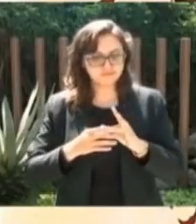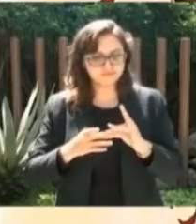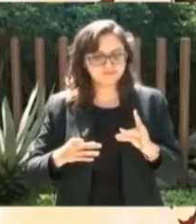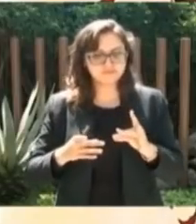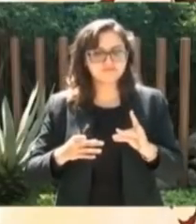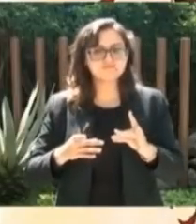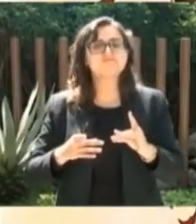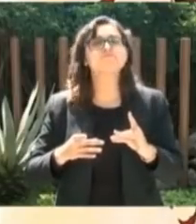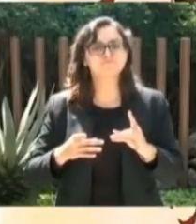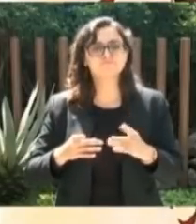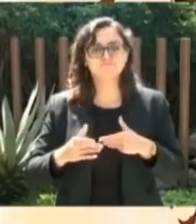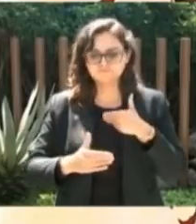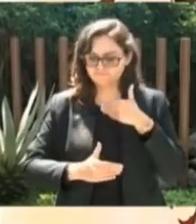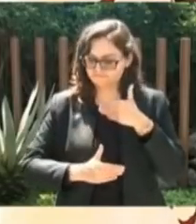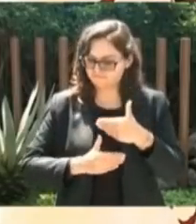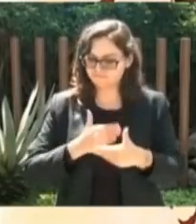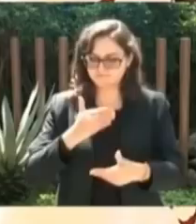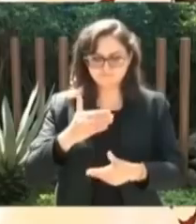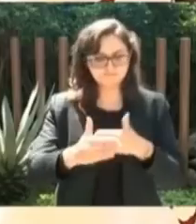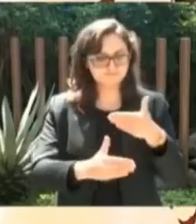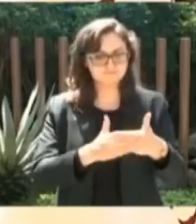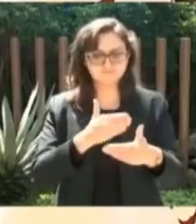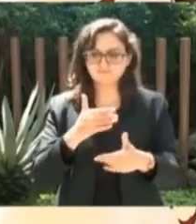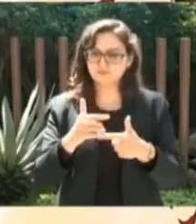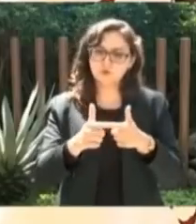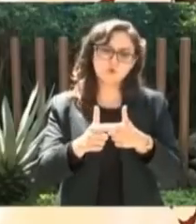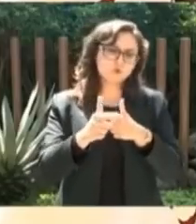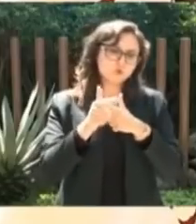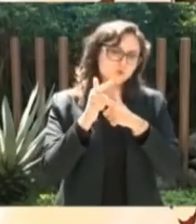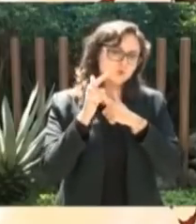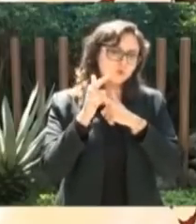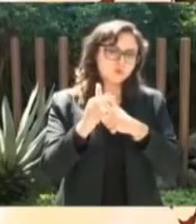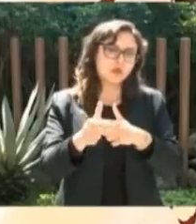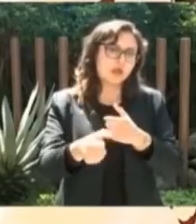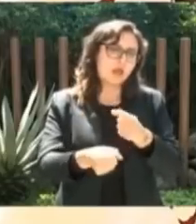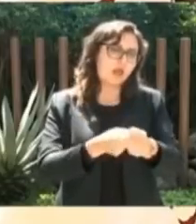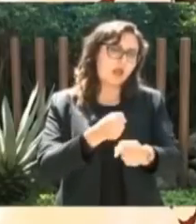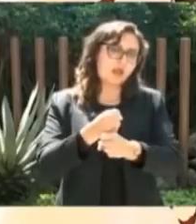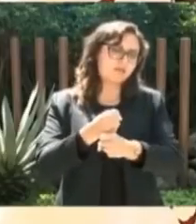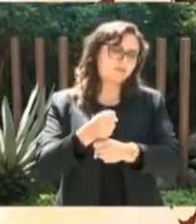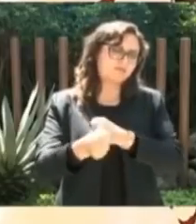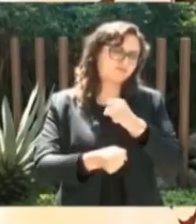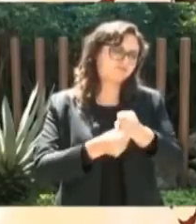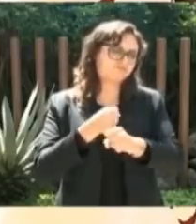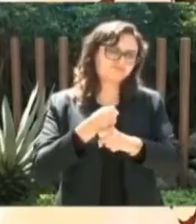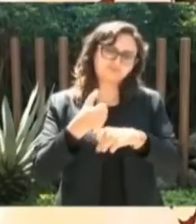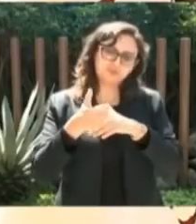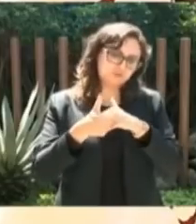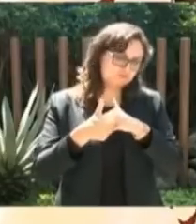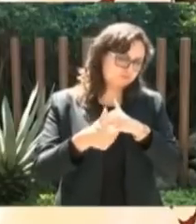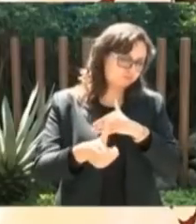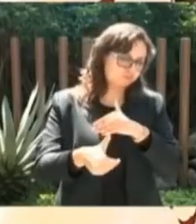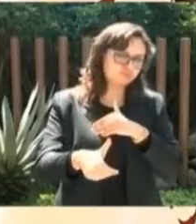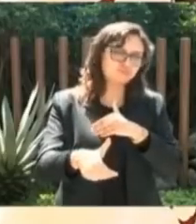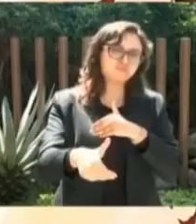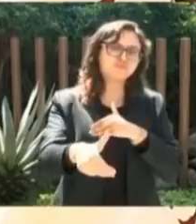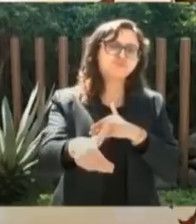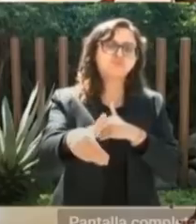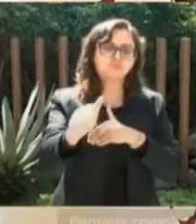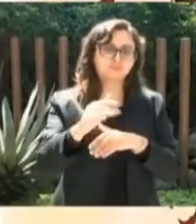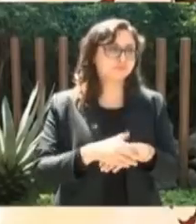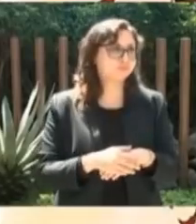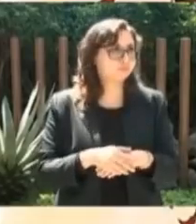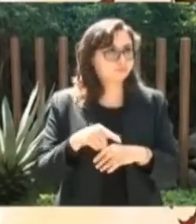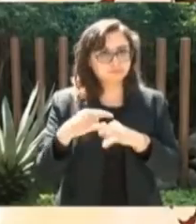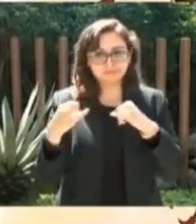a mantenerse por muchas décadas más. Es una gran institución. Yo